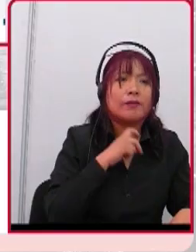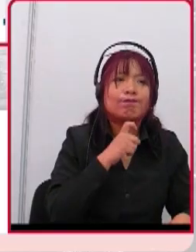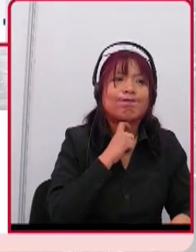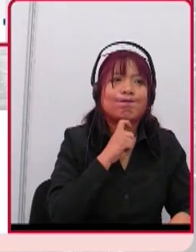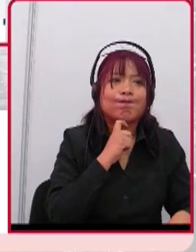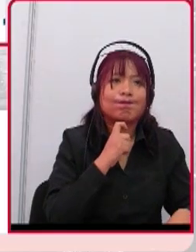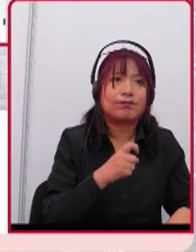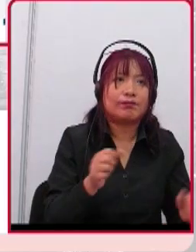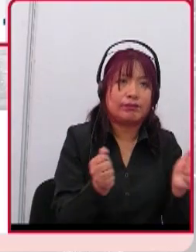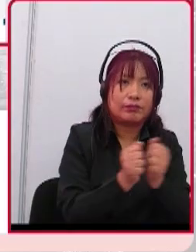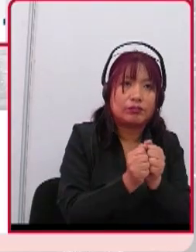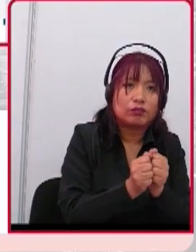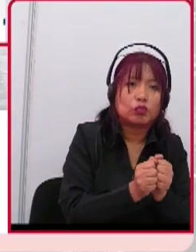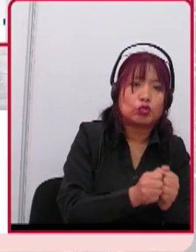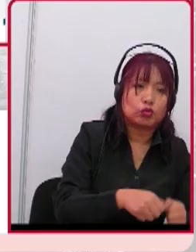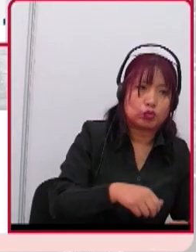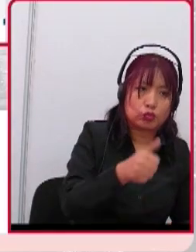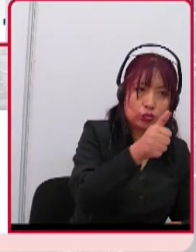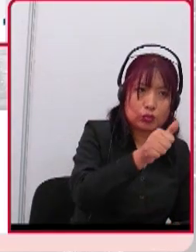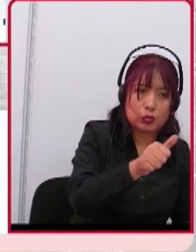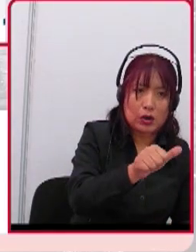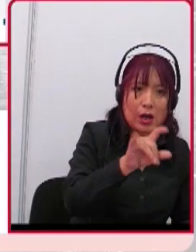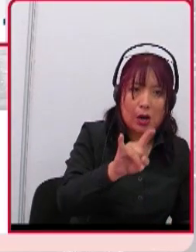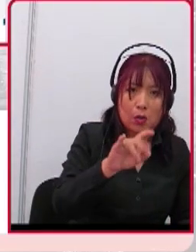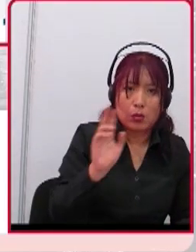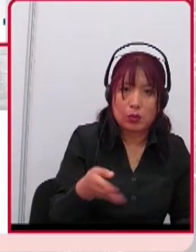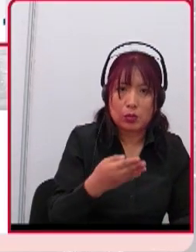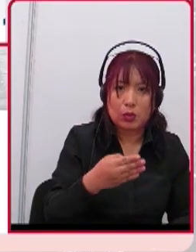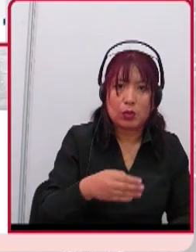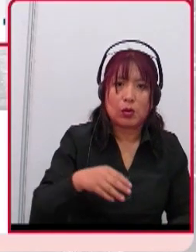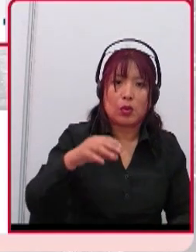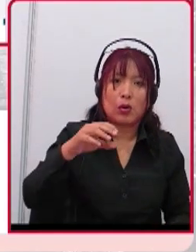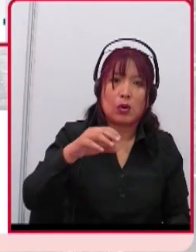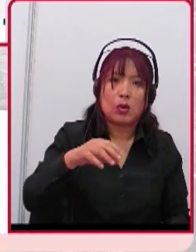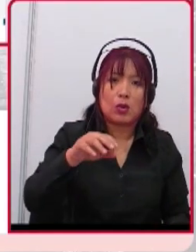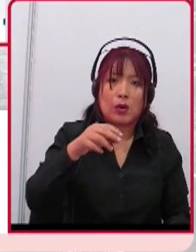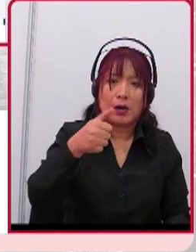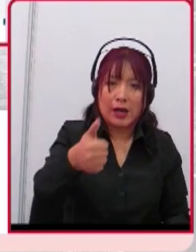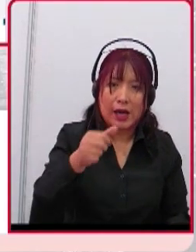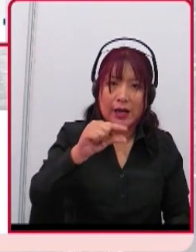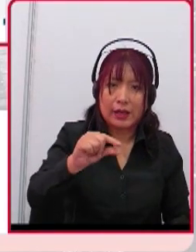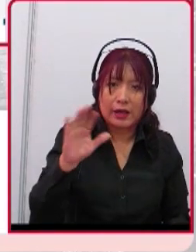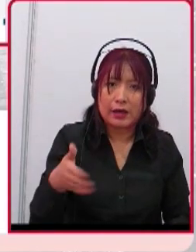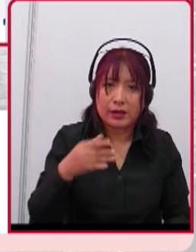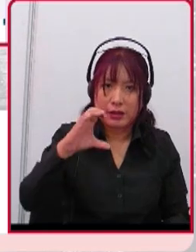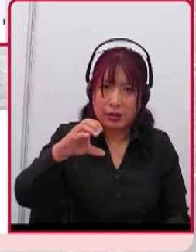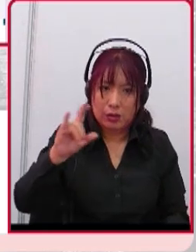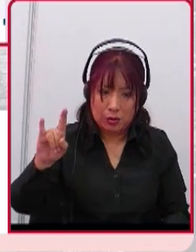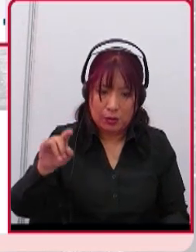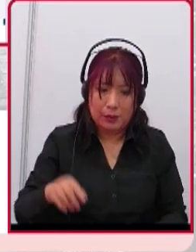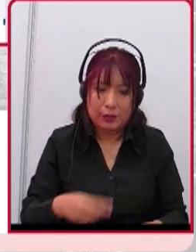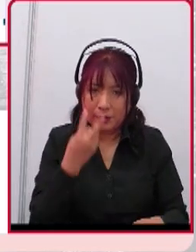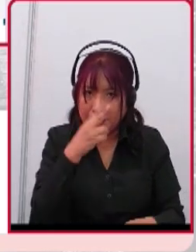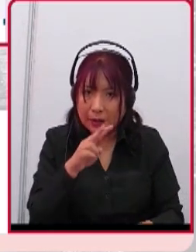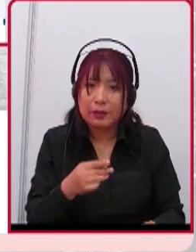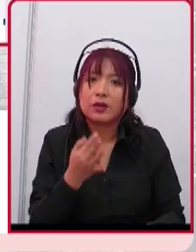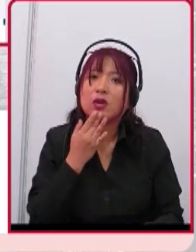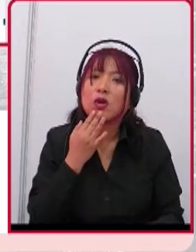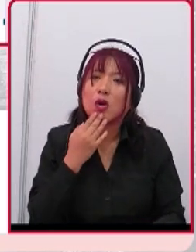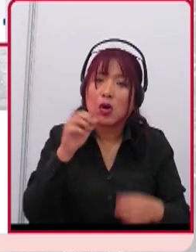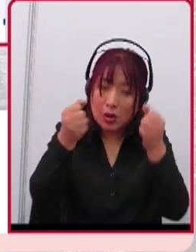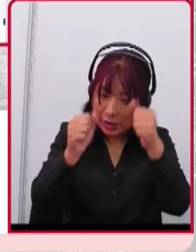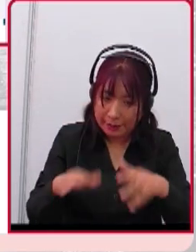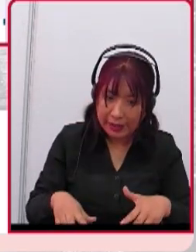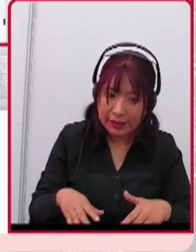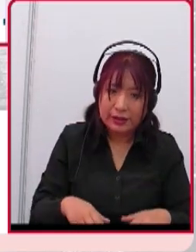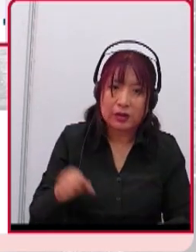minerales metales comerciales como el cobre, mientras que el amarillo presentan lo que son sulfatos y óxidos. A partir de ello se hizo una